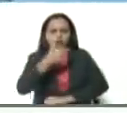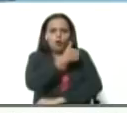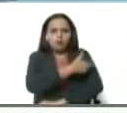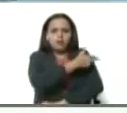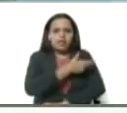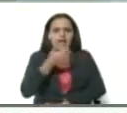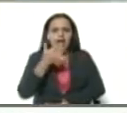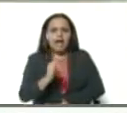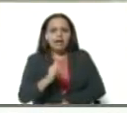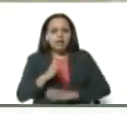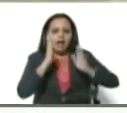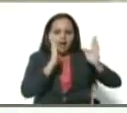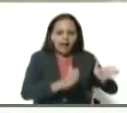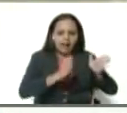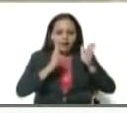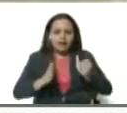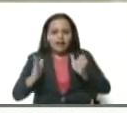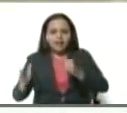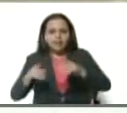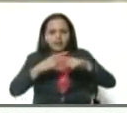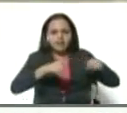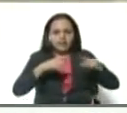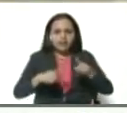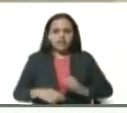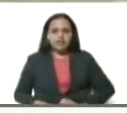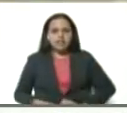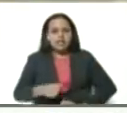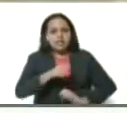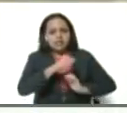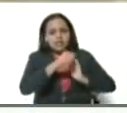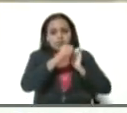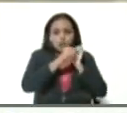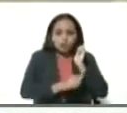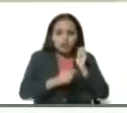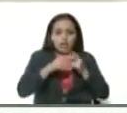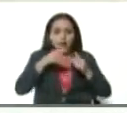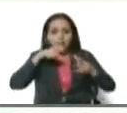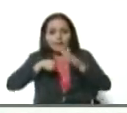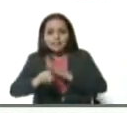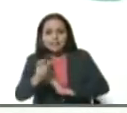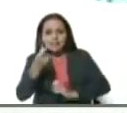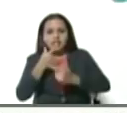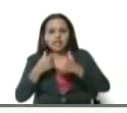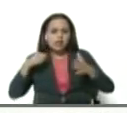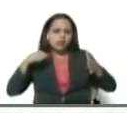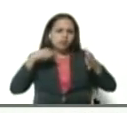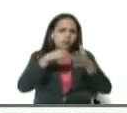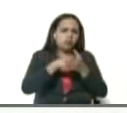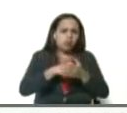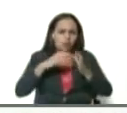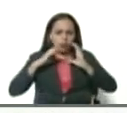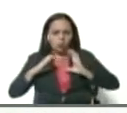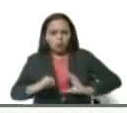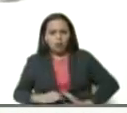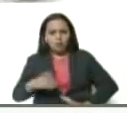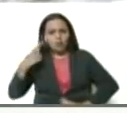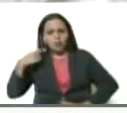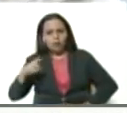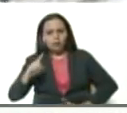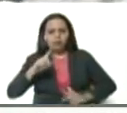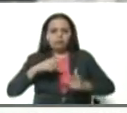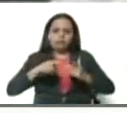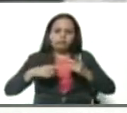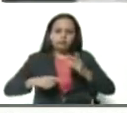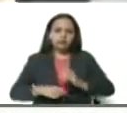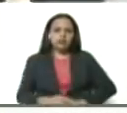áreas delimitadas, áreas de cirugía, áreas de medicina interna, áreas de trauma shock, áreas de traumatología.